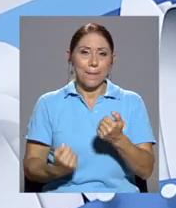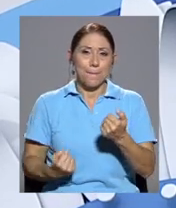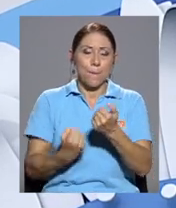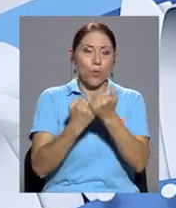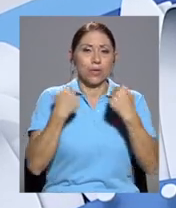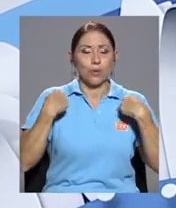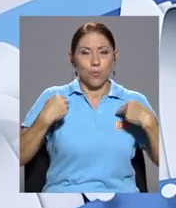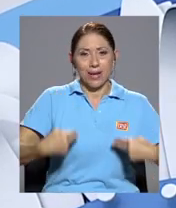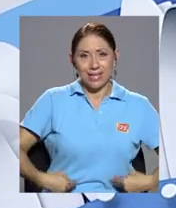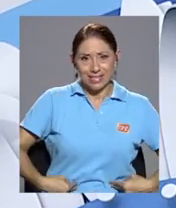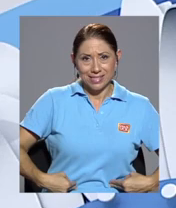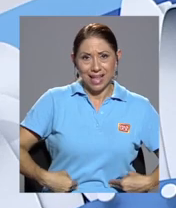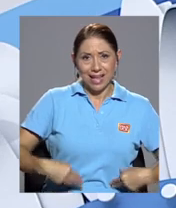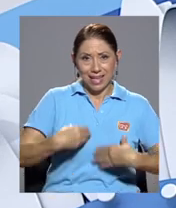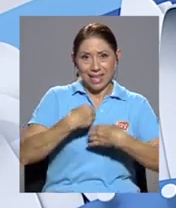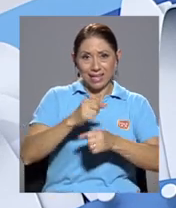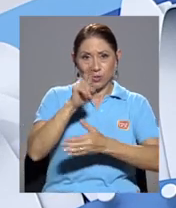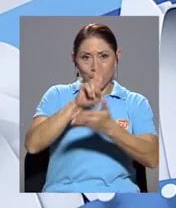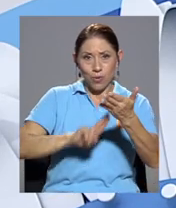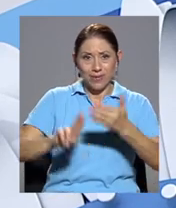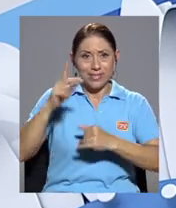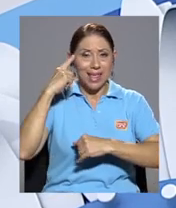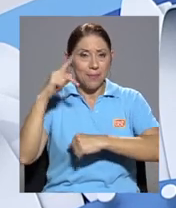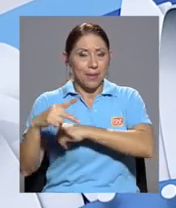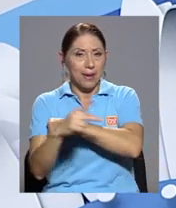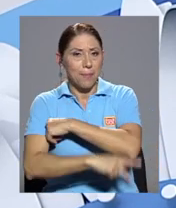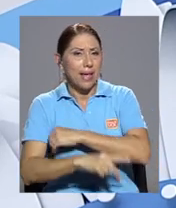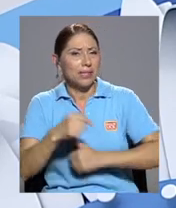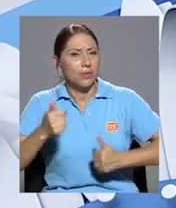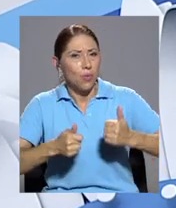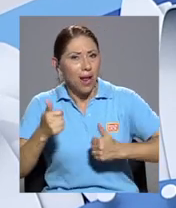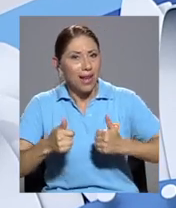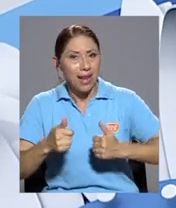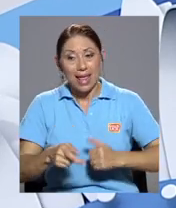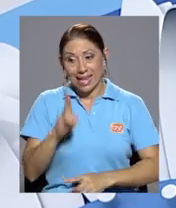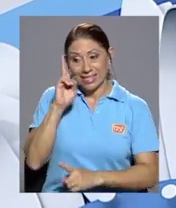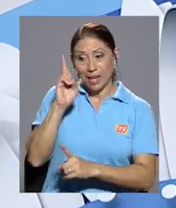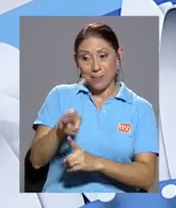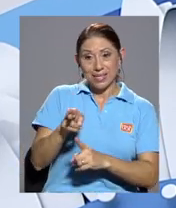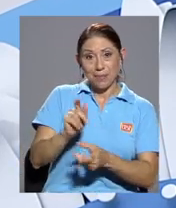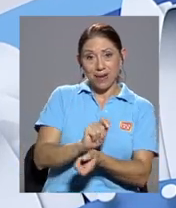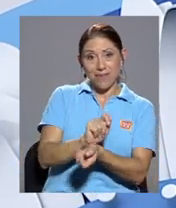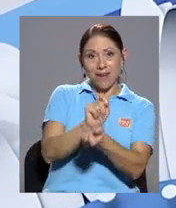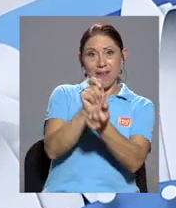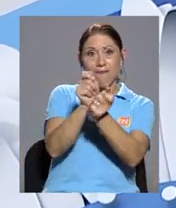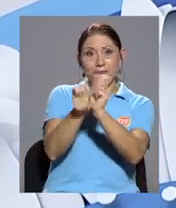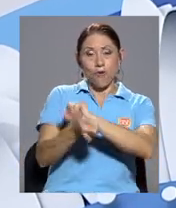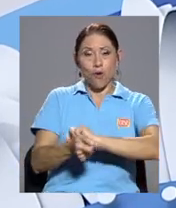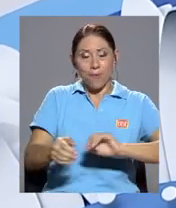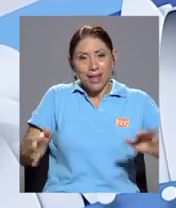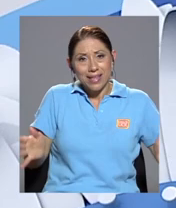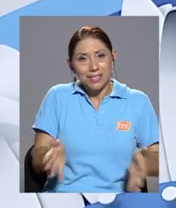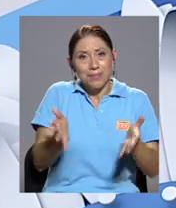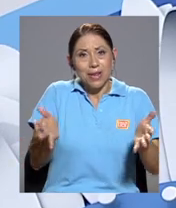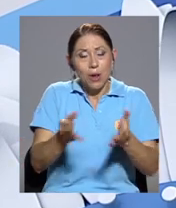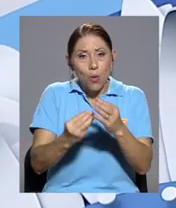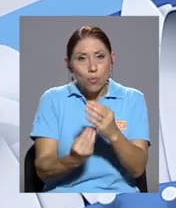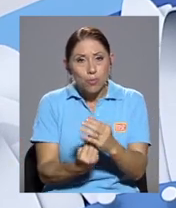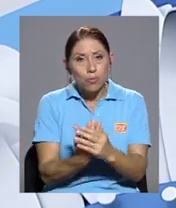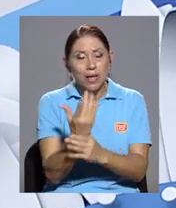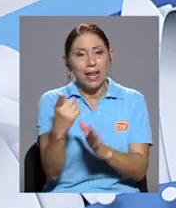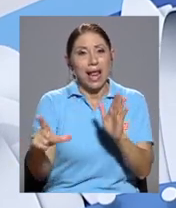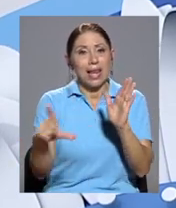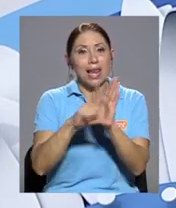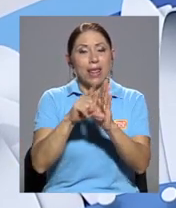universidad al país es que inspiró esa misma reforma el nacimiento de la ley fundamental de